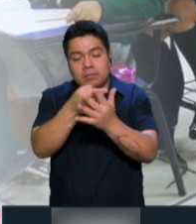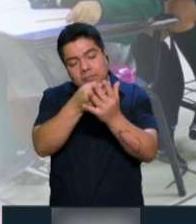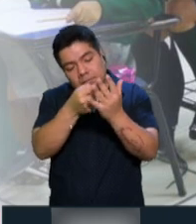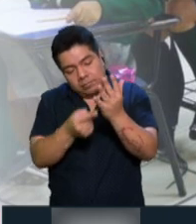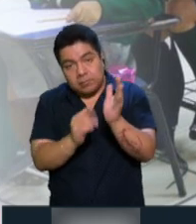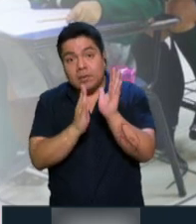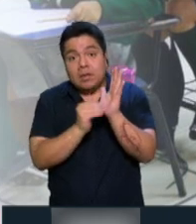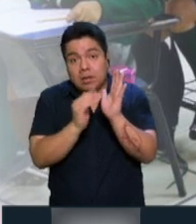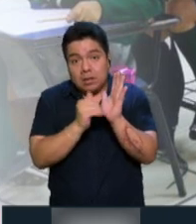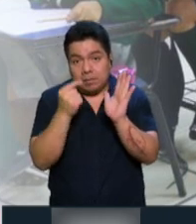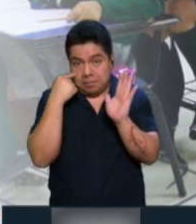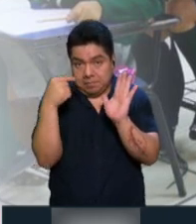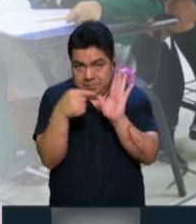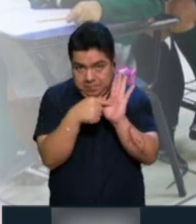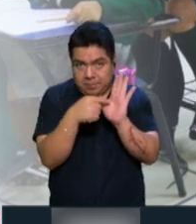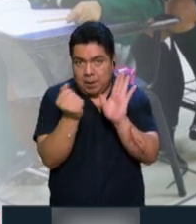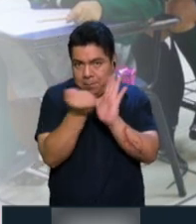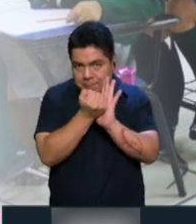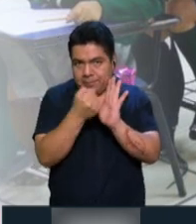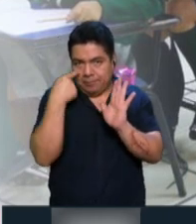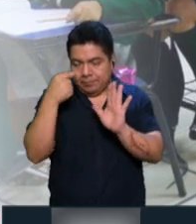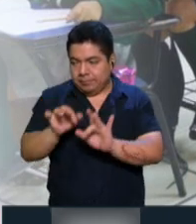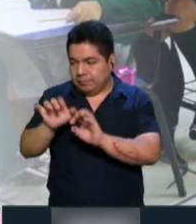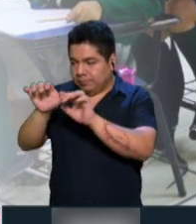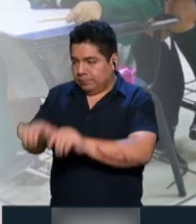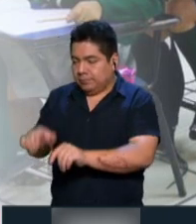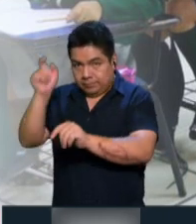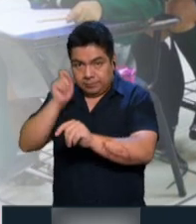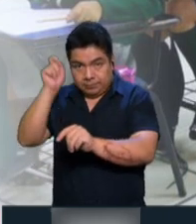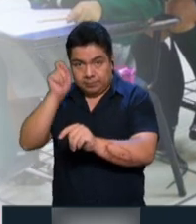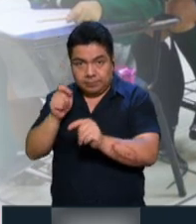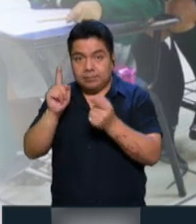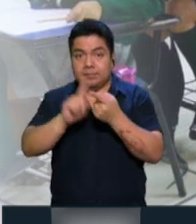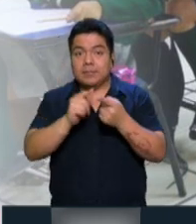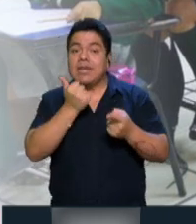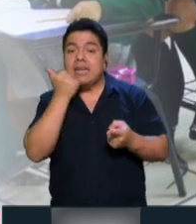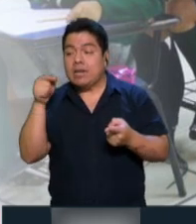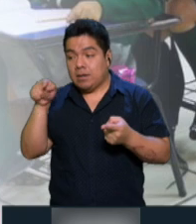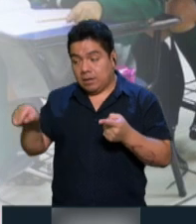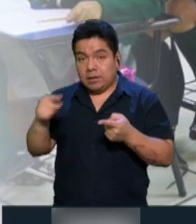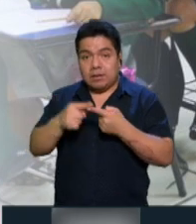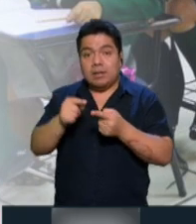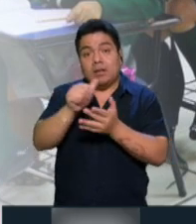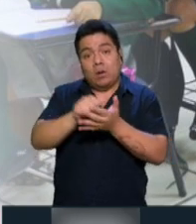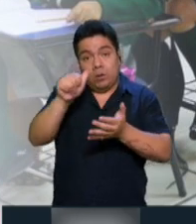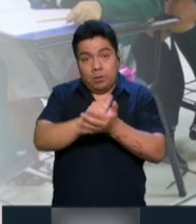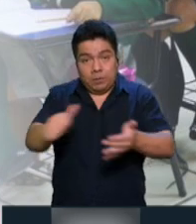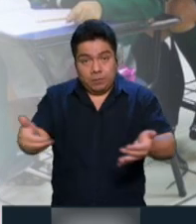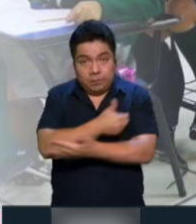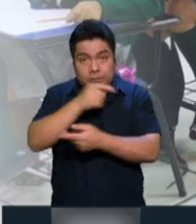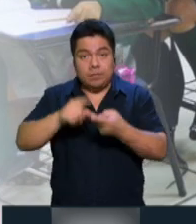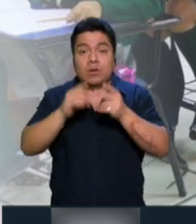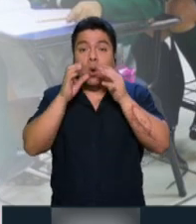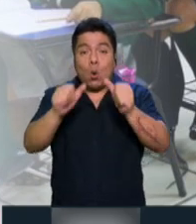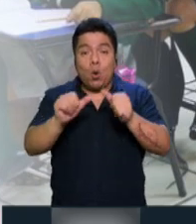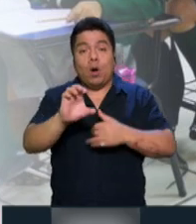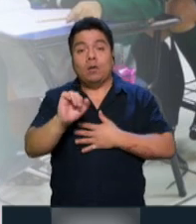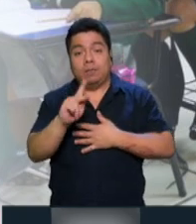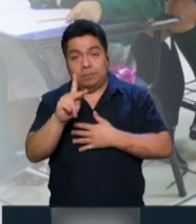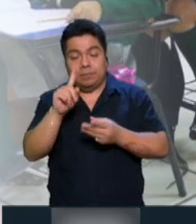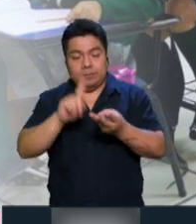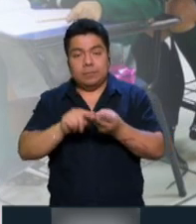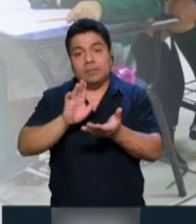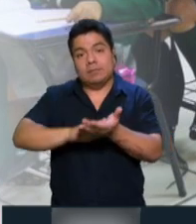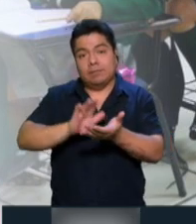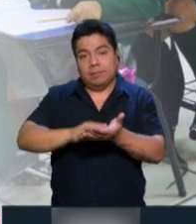los documentos siguientes para el registro de la beca. Del estudiante debe tener su acta de nacimiento, su CURP y comprobante de